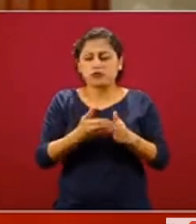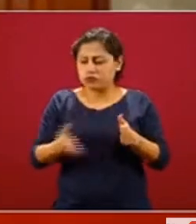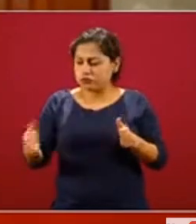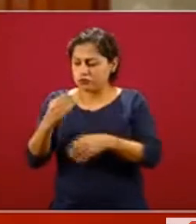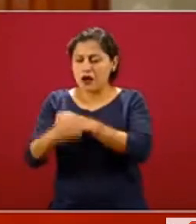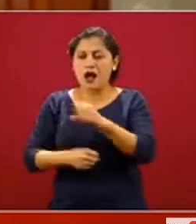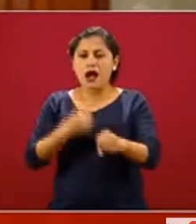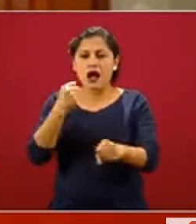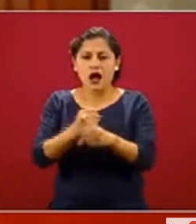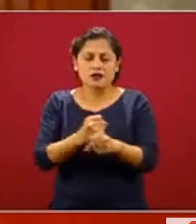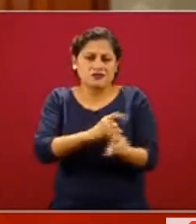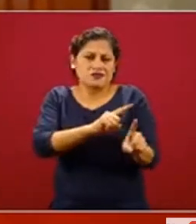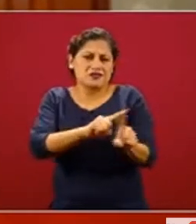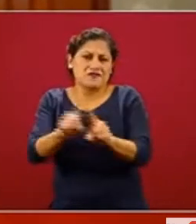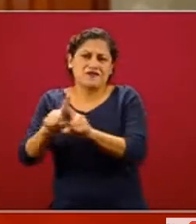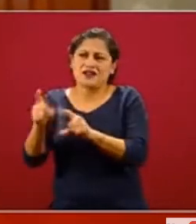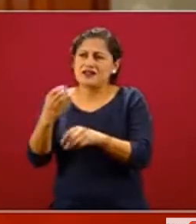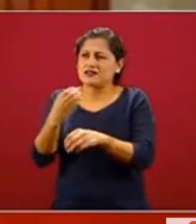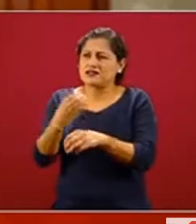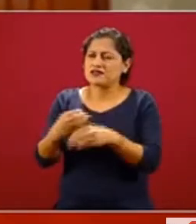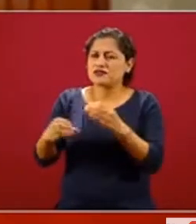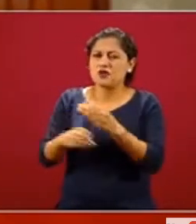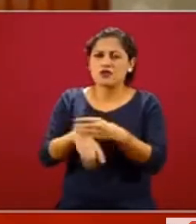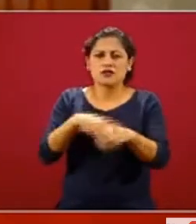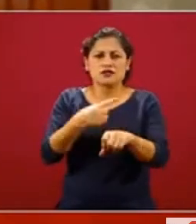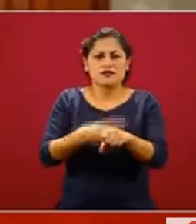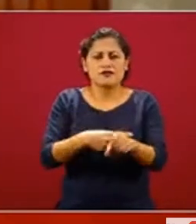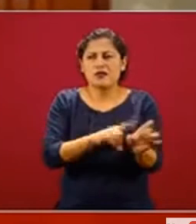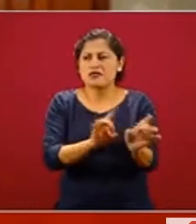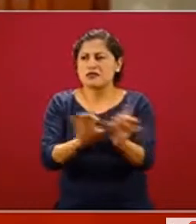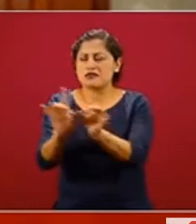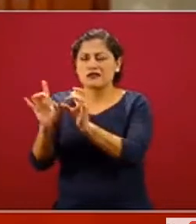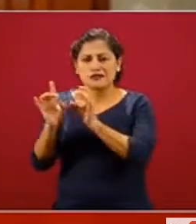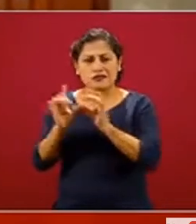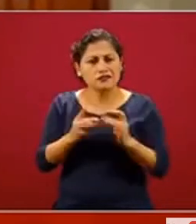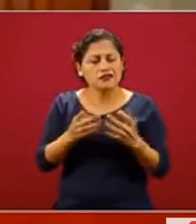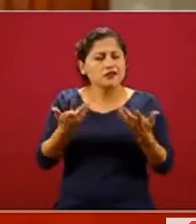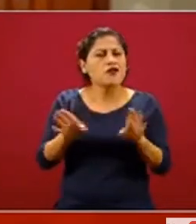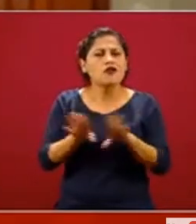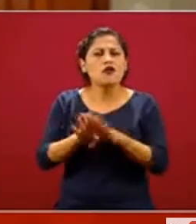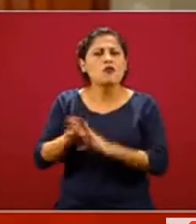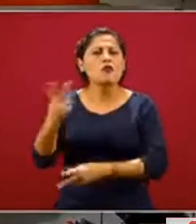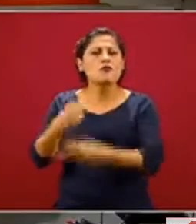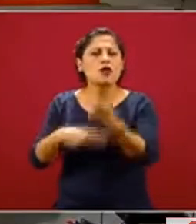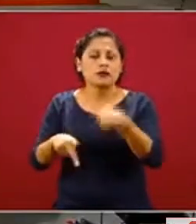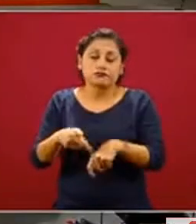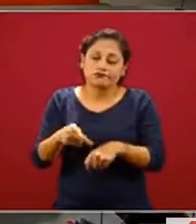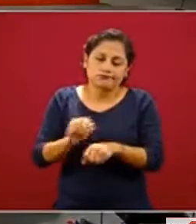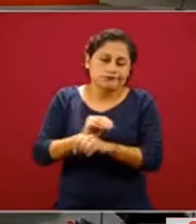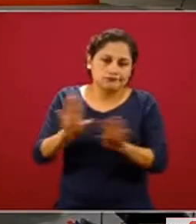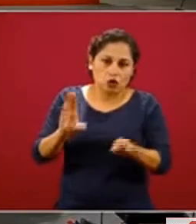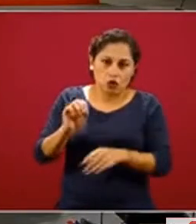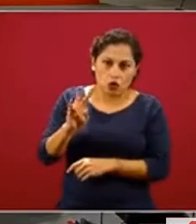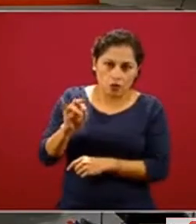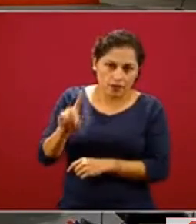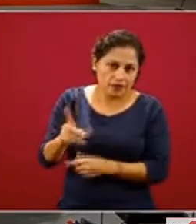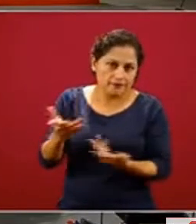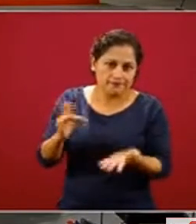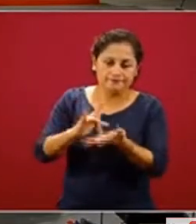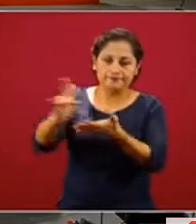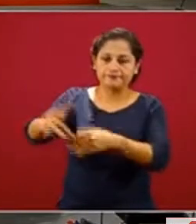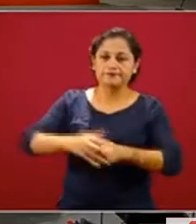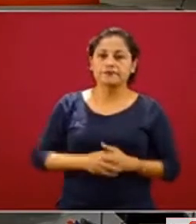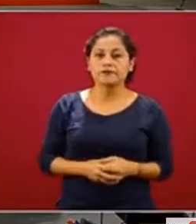todos los rubros y que, bueno, pues el COVID impacta también ahora sí que en las otras enfermedades? Gracias. Muchas gracias. Yo digo dos palabras nada